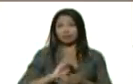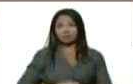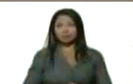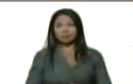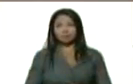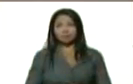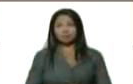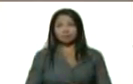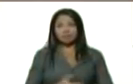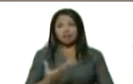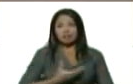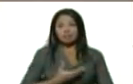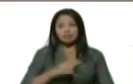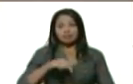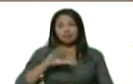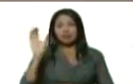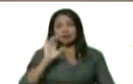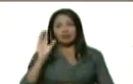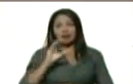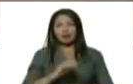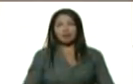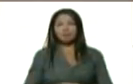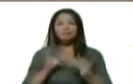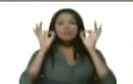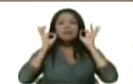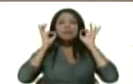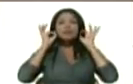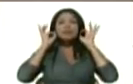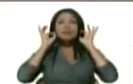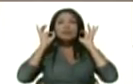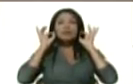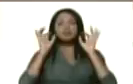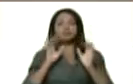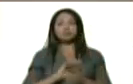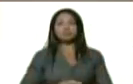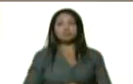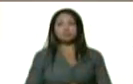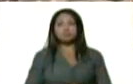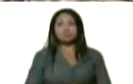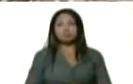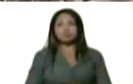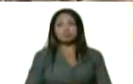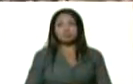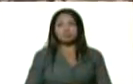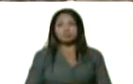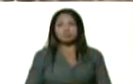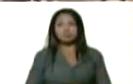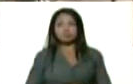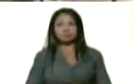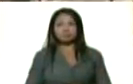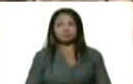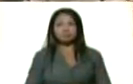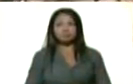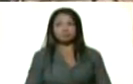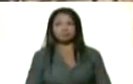Está la alcaldesa de Caracas también, doña Erika del Valle Faría Peña,